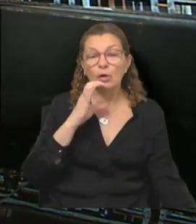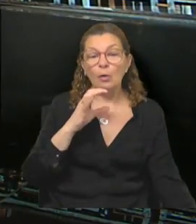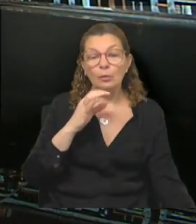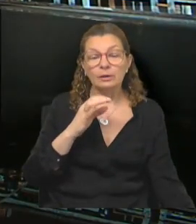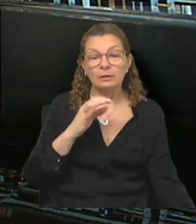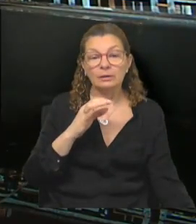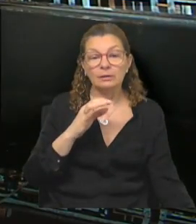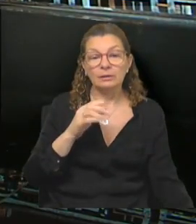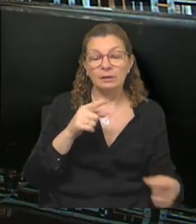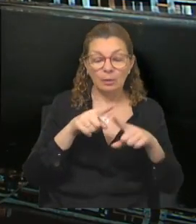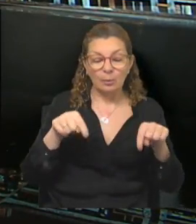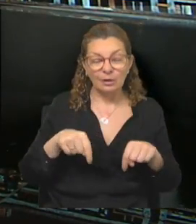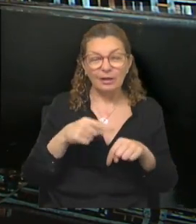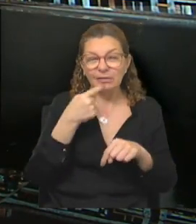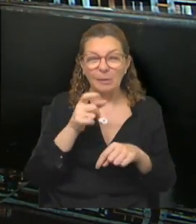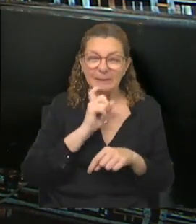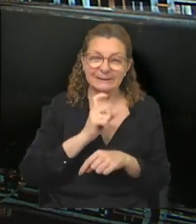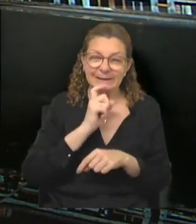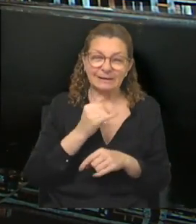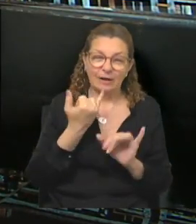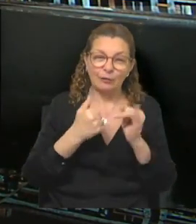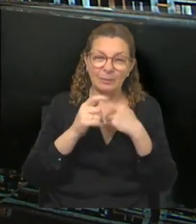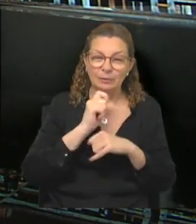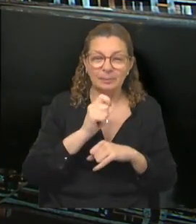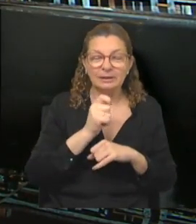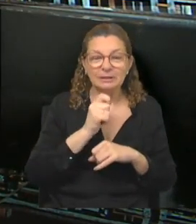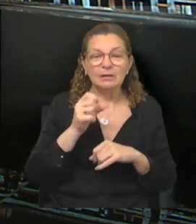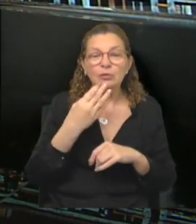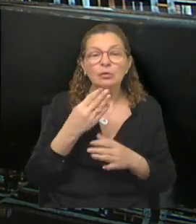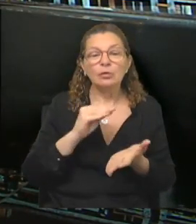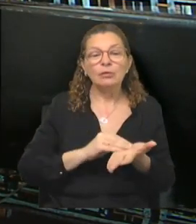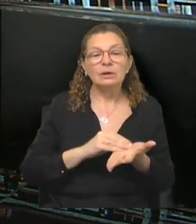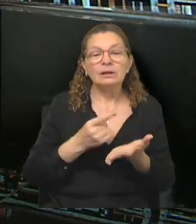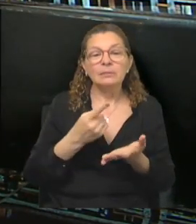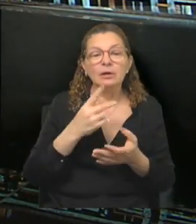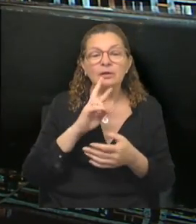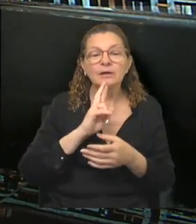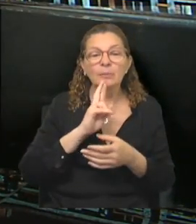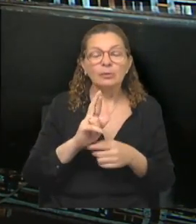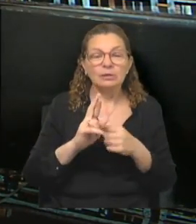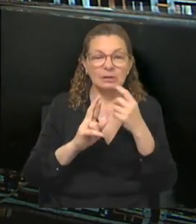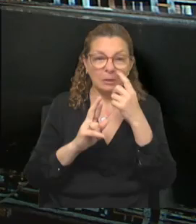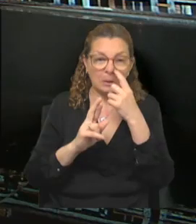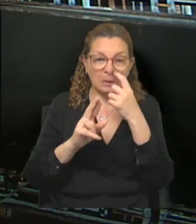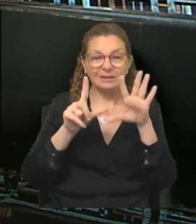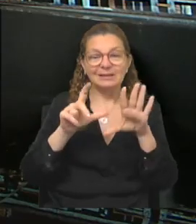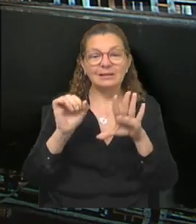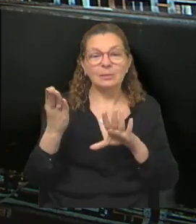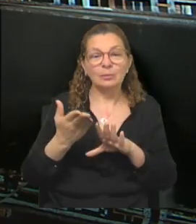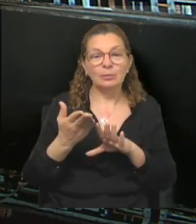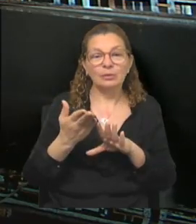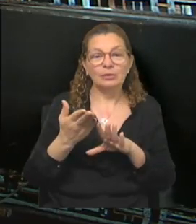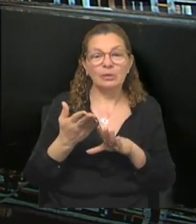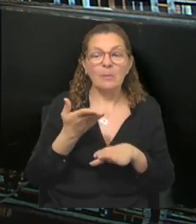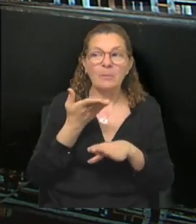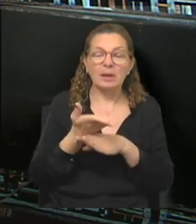ad eh desmintiendo una información periodística sobre que no había respondido el 70 por de los